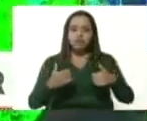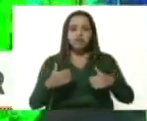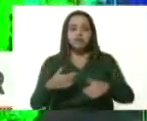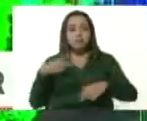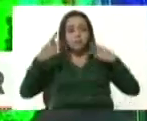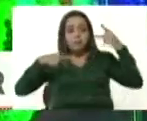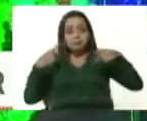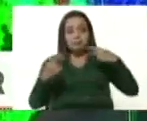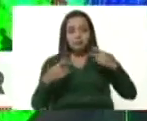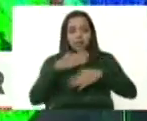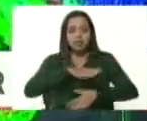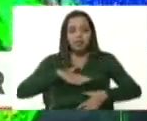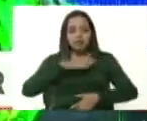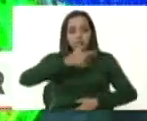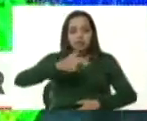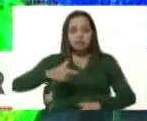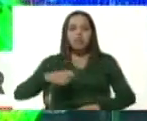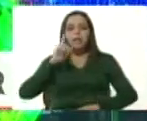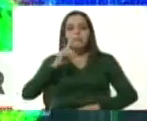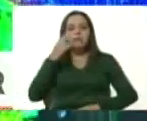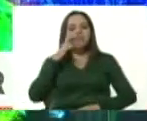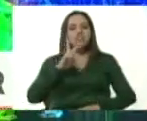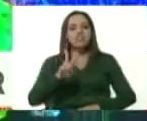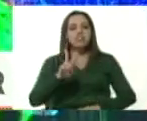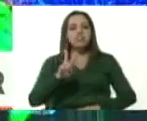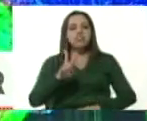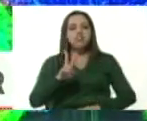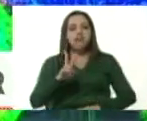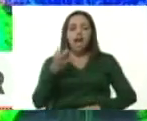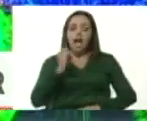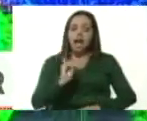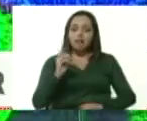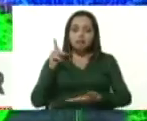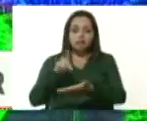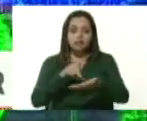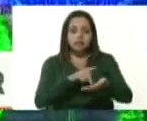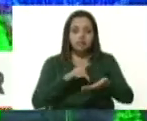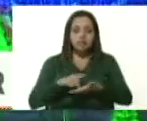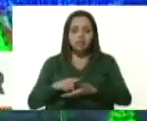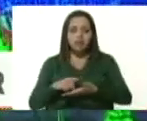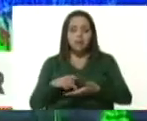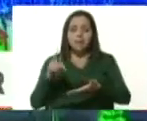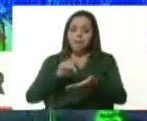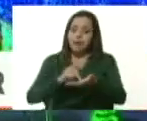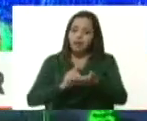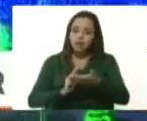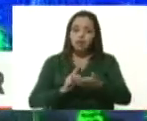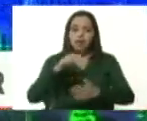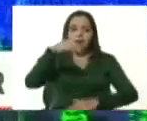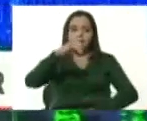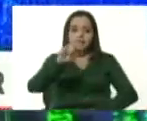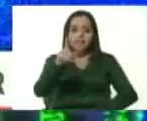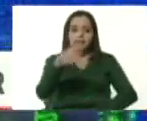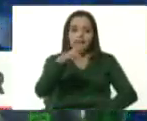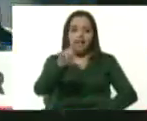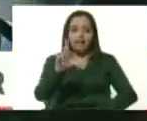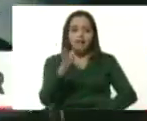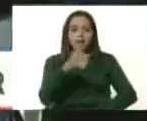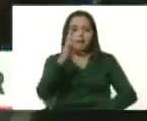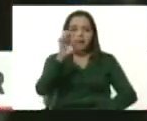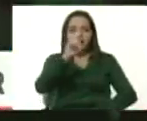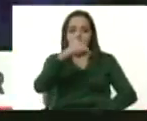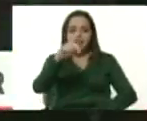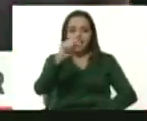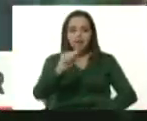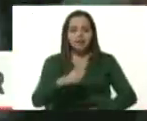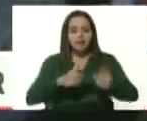disfrute. Y es que se van a ver también beneficiadas las parroquias Miguel Peña, una de las más grandes de Venezuela,